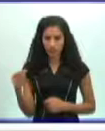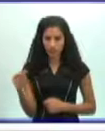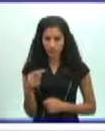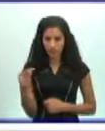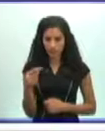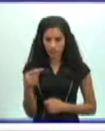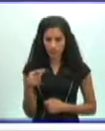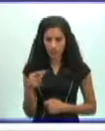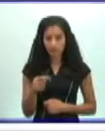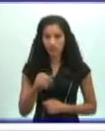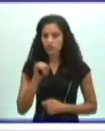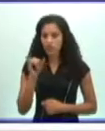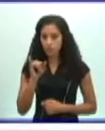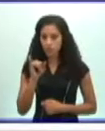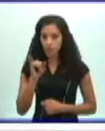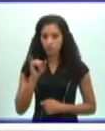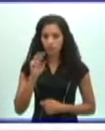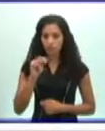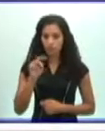es impar.